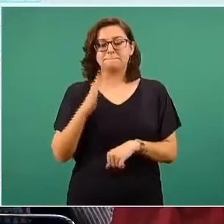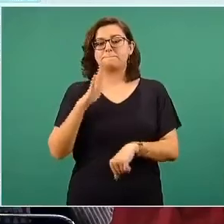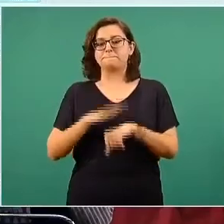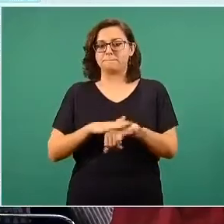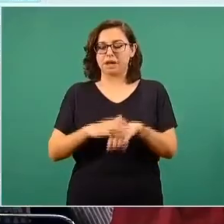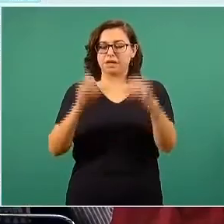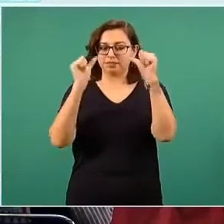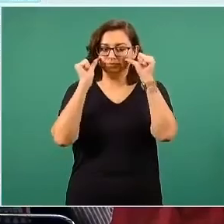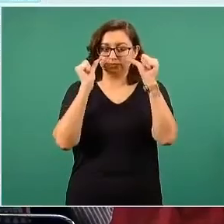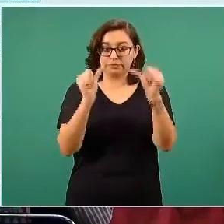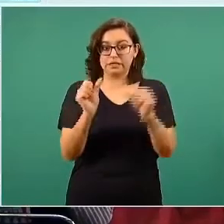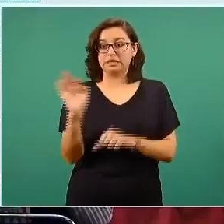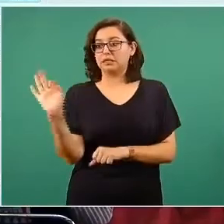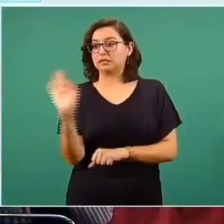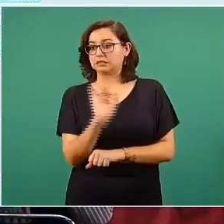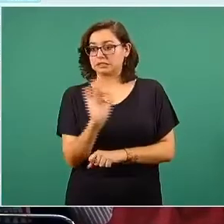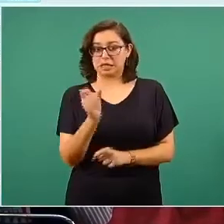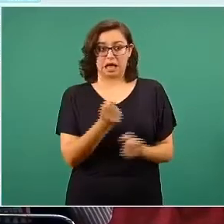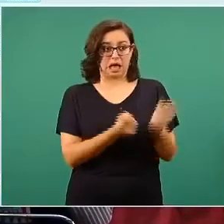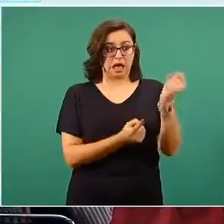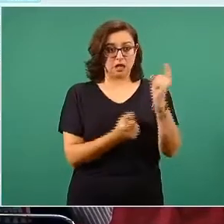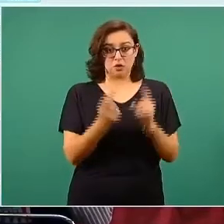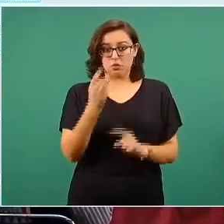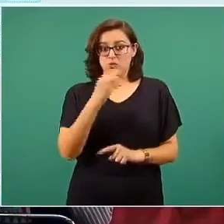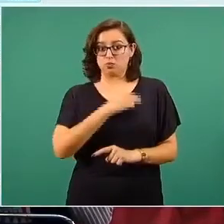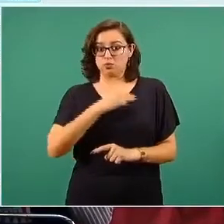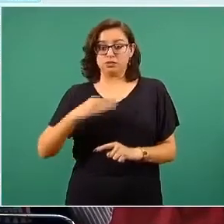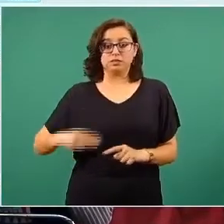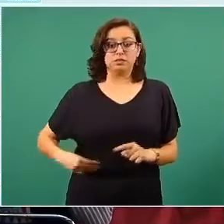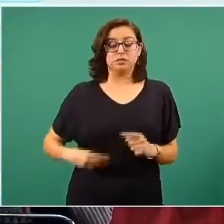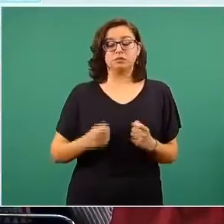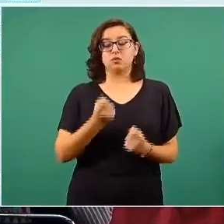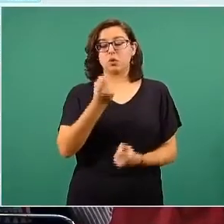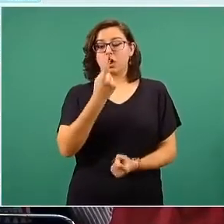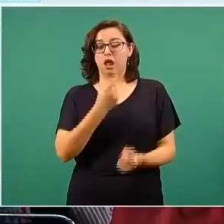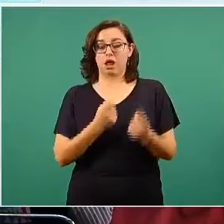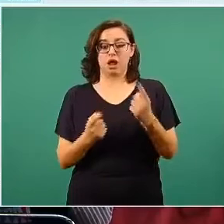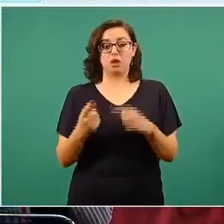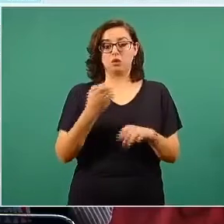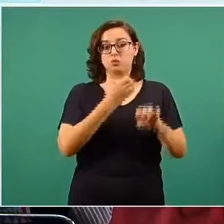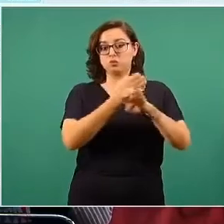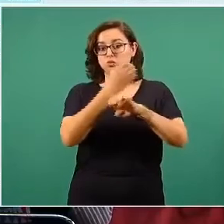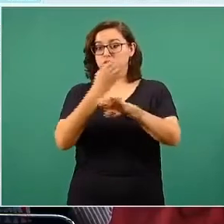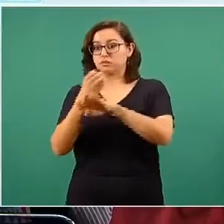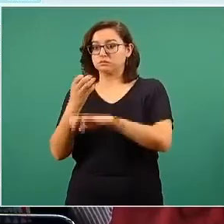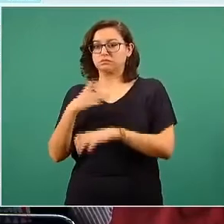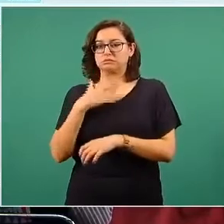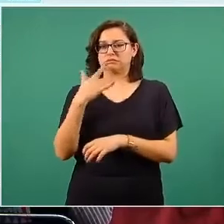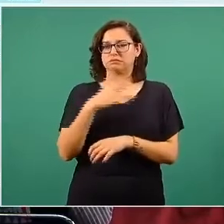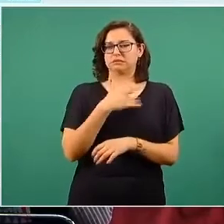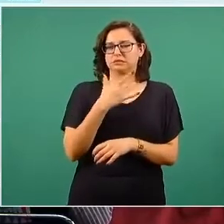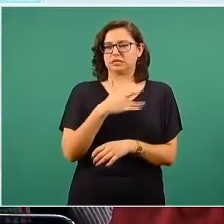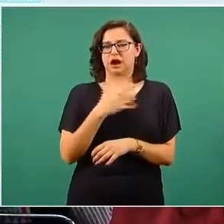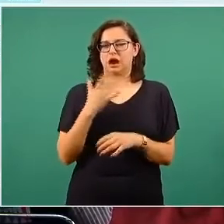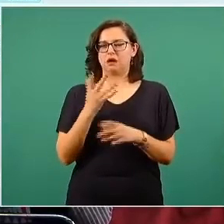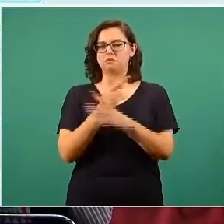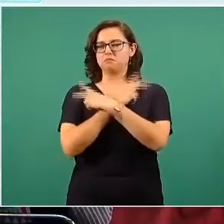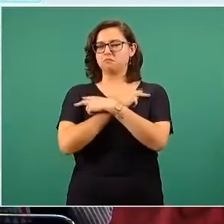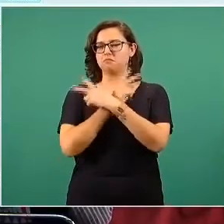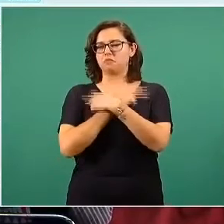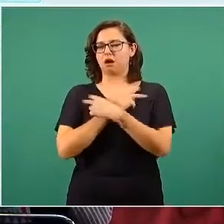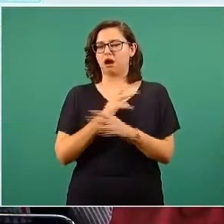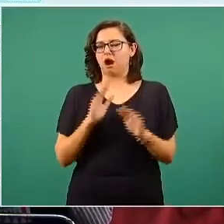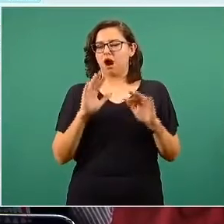mejor relajado o dejado de hacer, o estuvimos en los periodos vacacionales de Semana Santa y eso nos llevó a